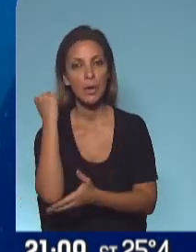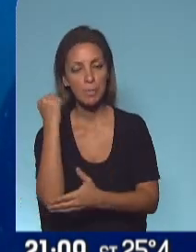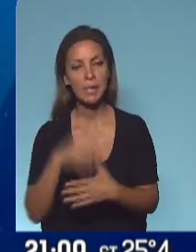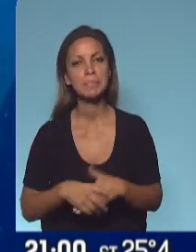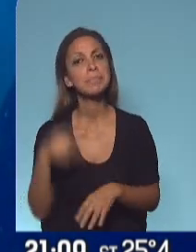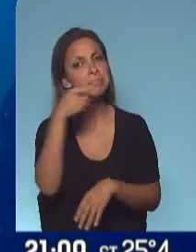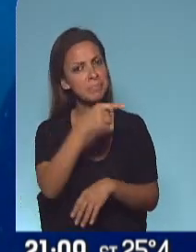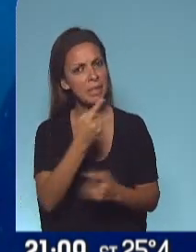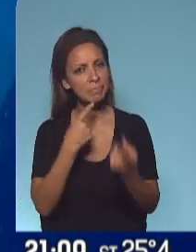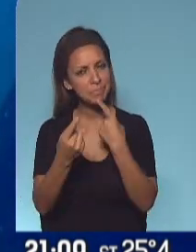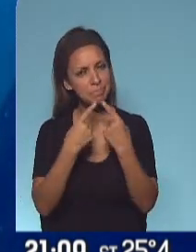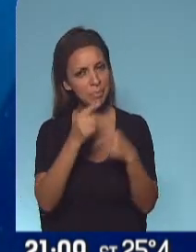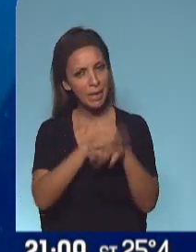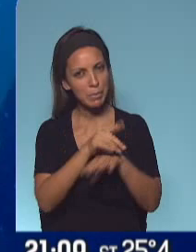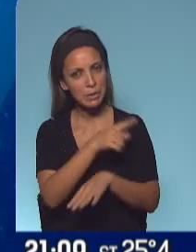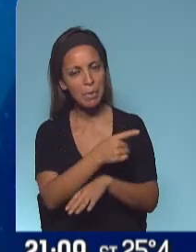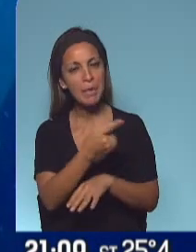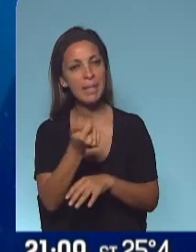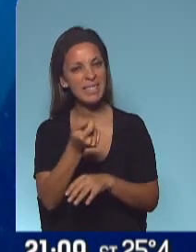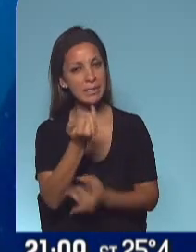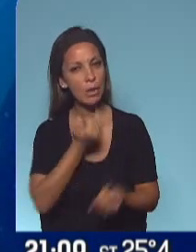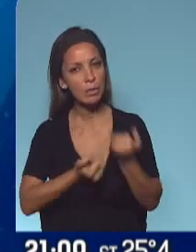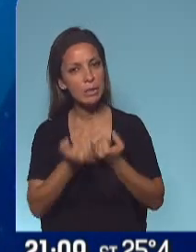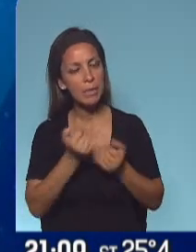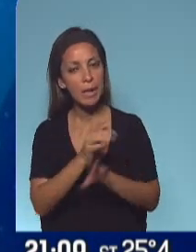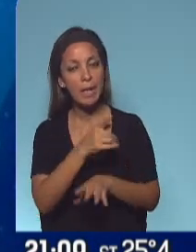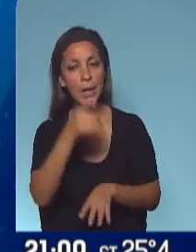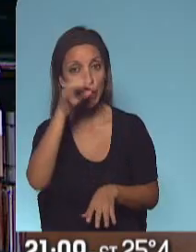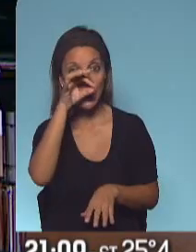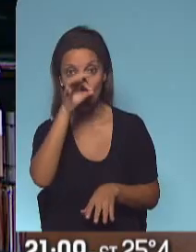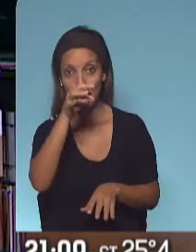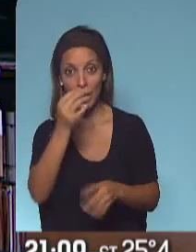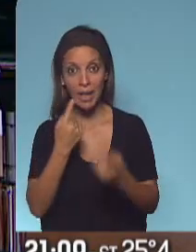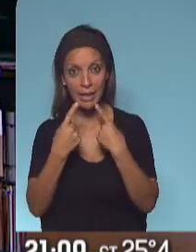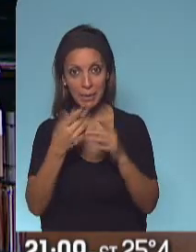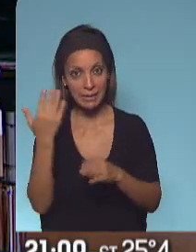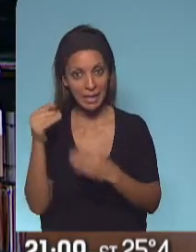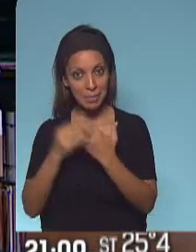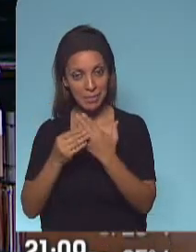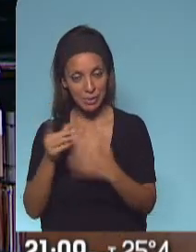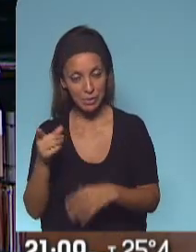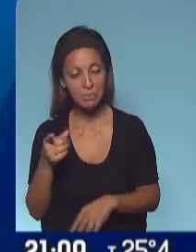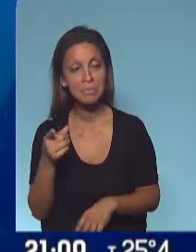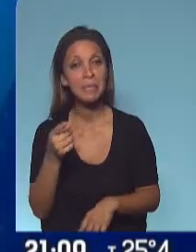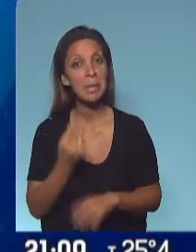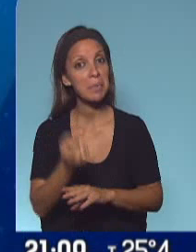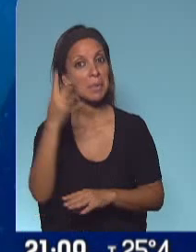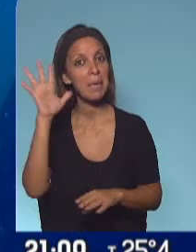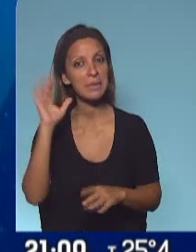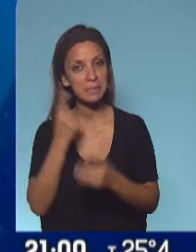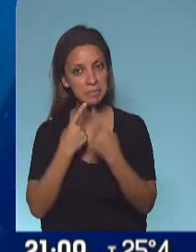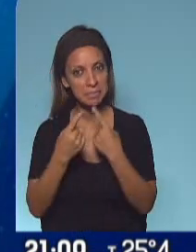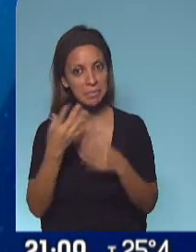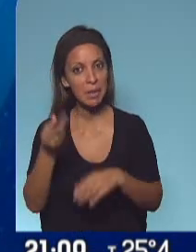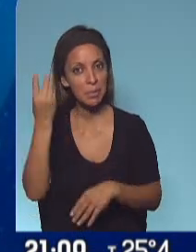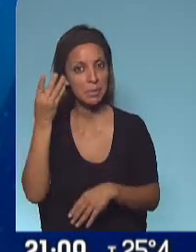la entrevista, contaba hace un rato que nunca había dado notas, nunca había dado entrevistas, así que será la primera vez que lo